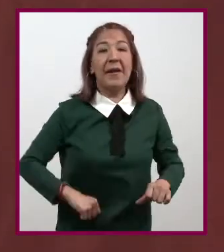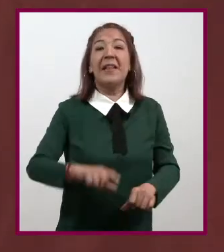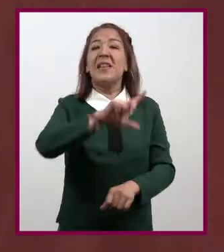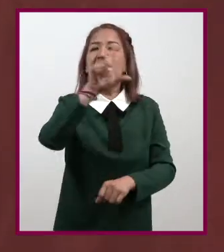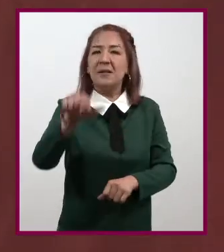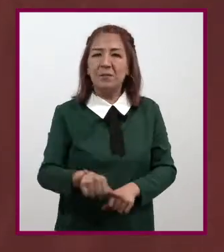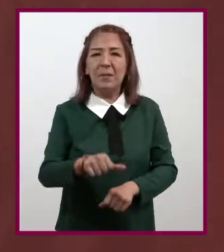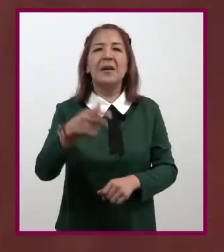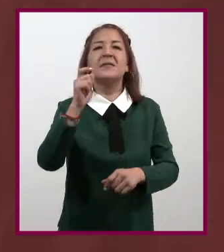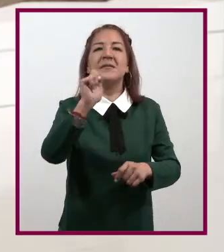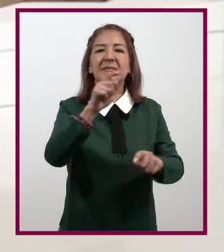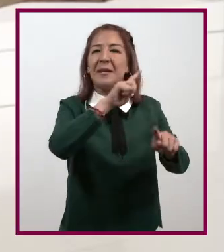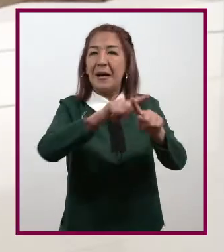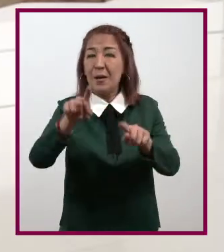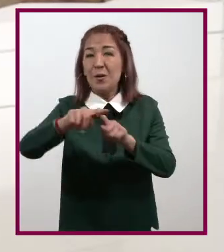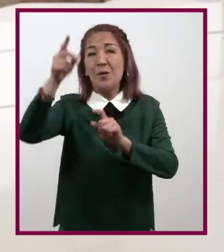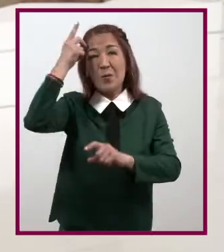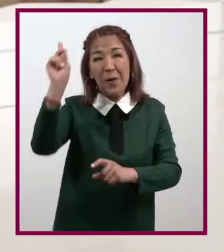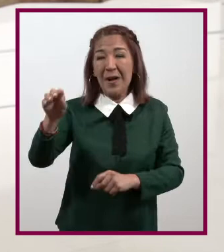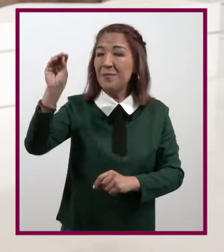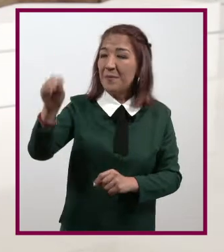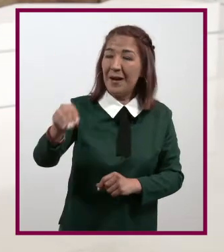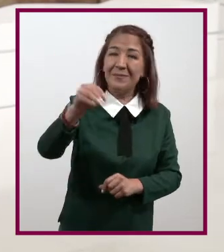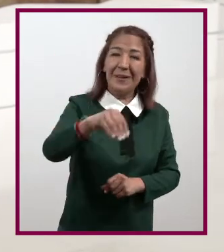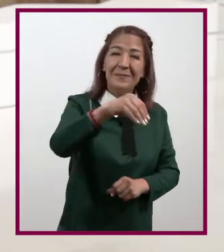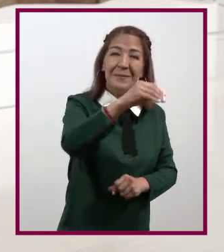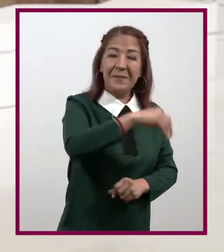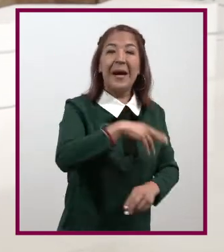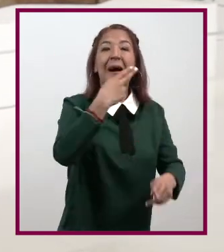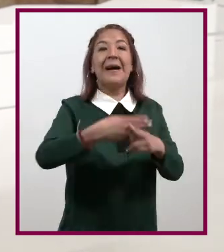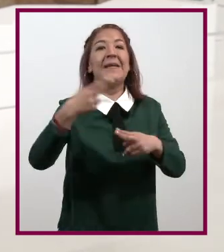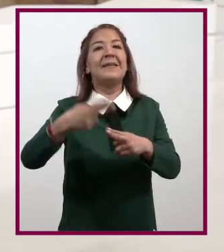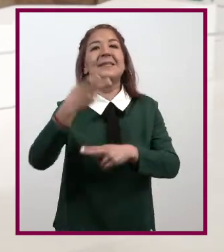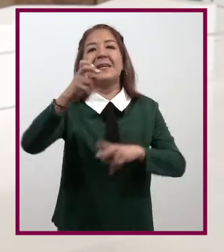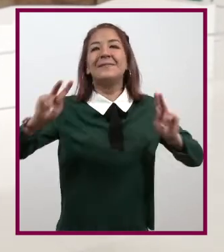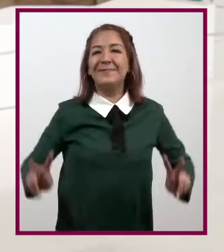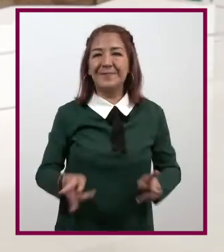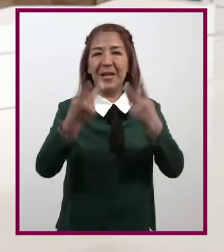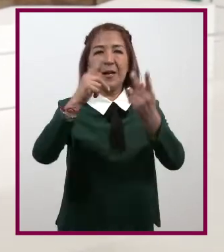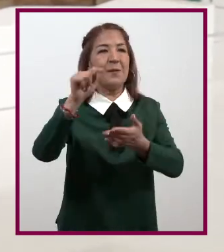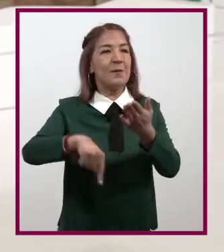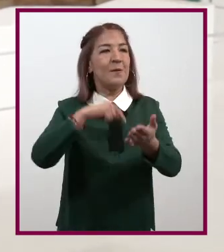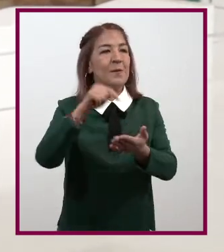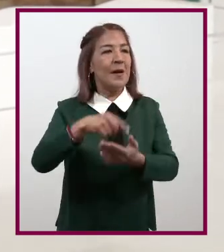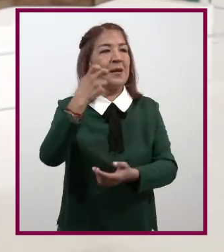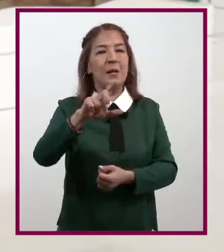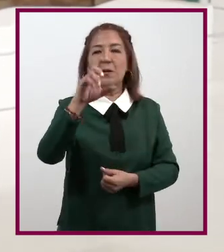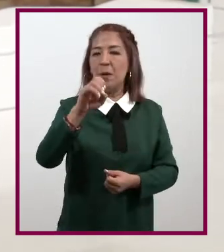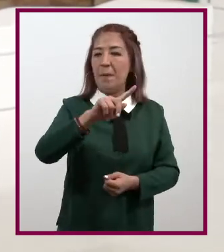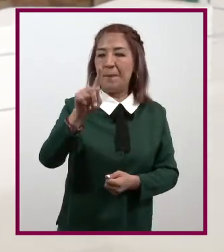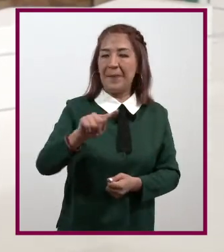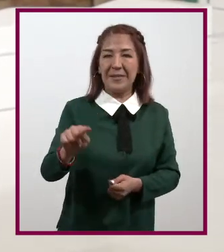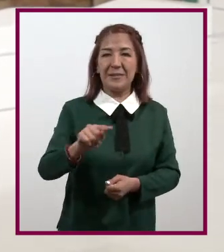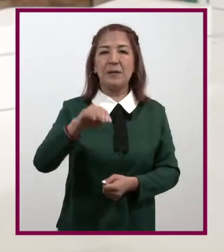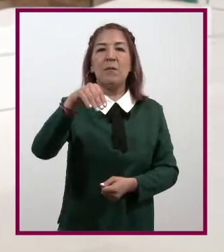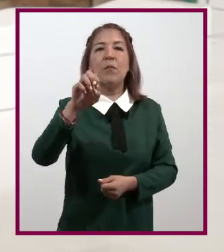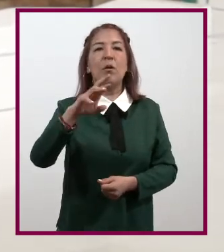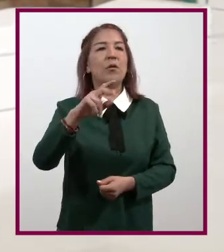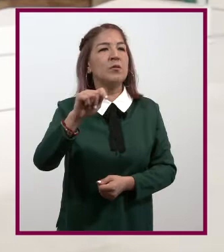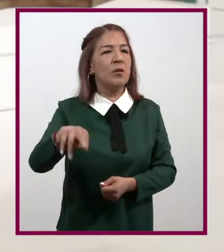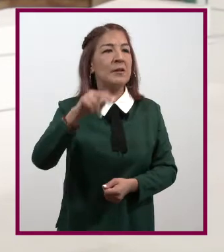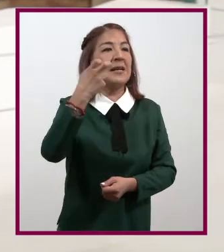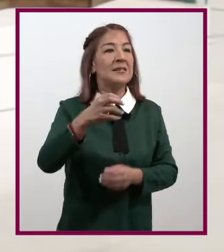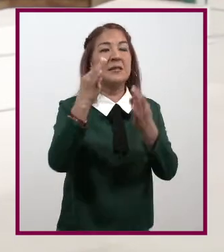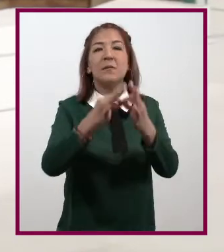por ciertos propietarios, llegó a la casa de subastas López Morton. Lo cierto es que fue